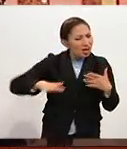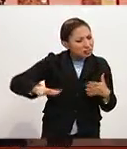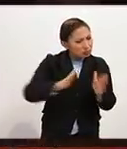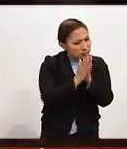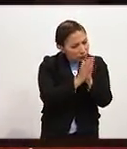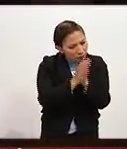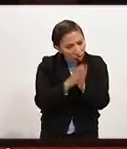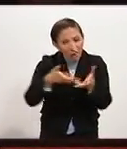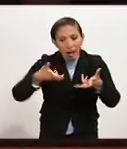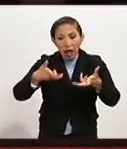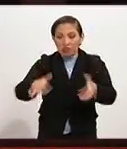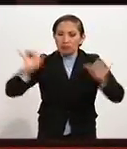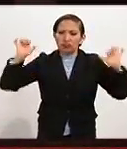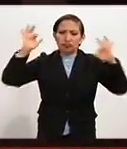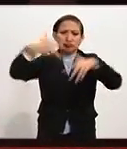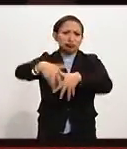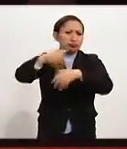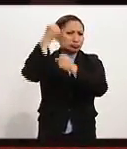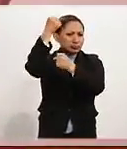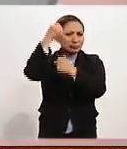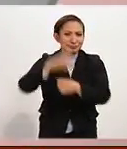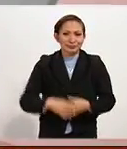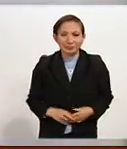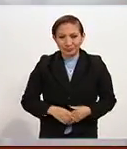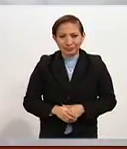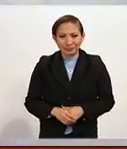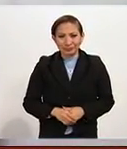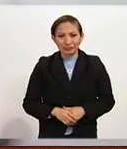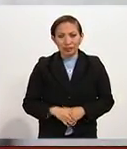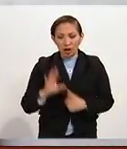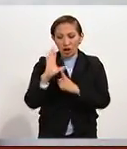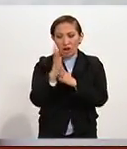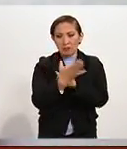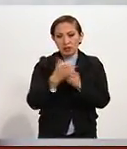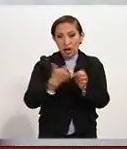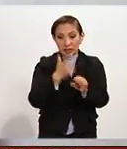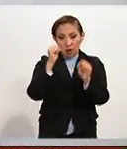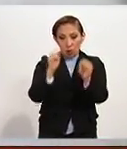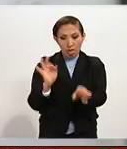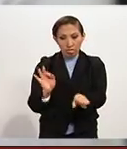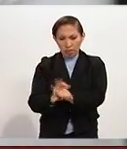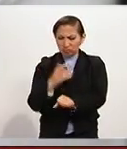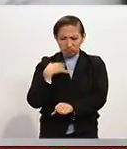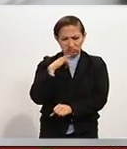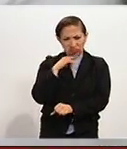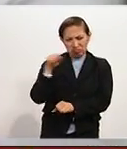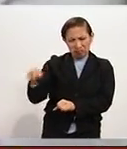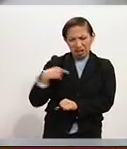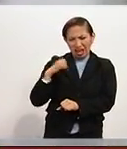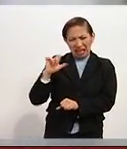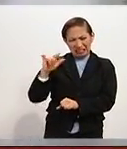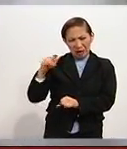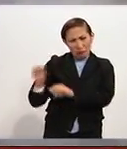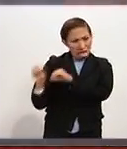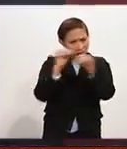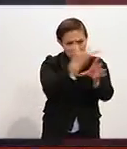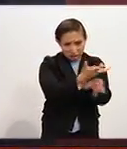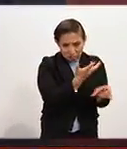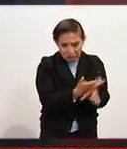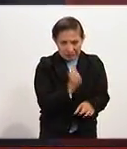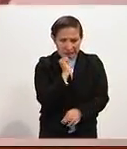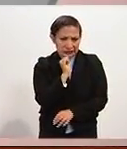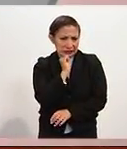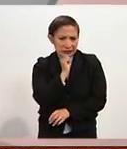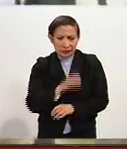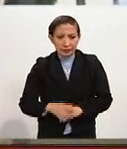población. Las calles se inundan de protestas. La Comisión Nacional de Seguridad desmiente que Joaquín El Chapo Guzmán haya sido